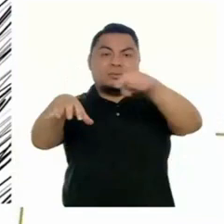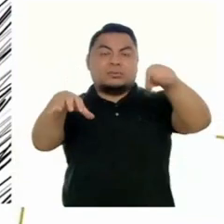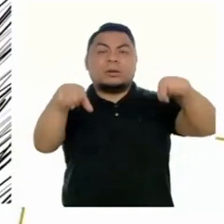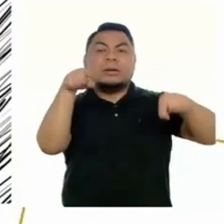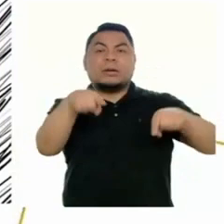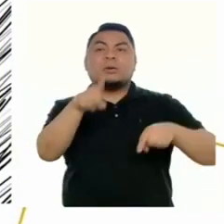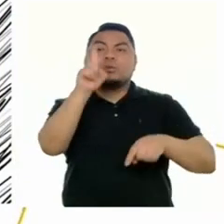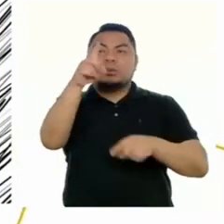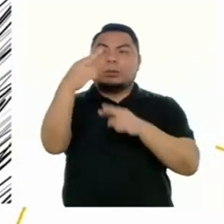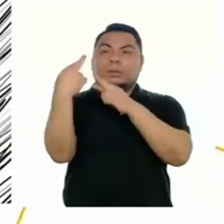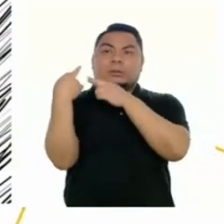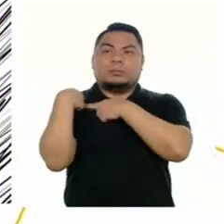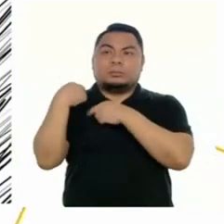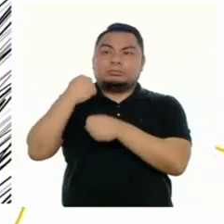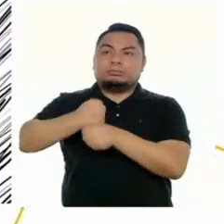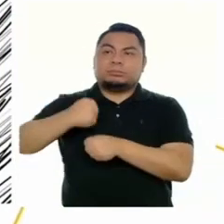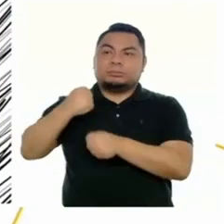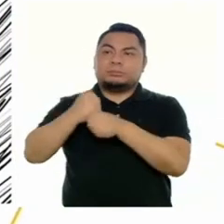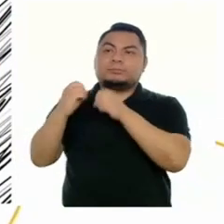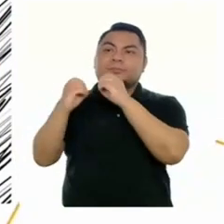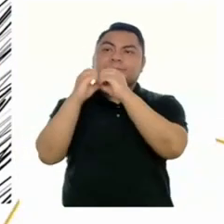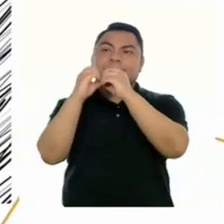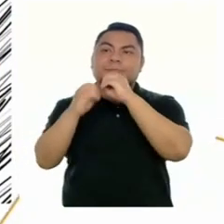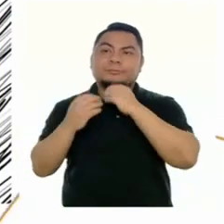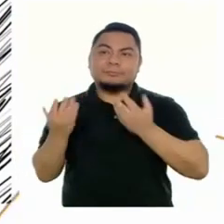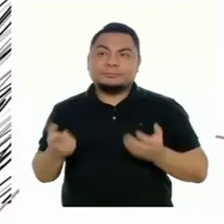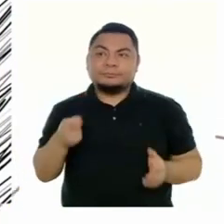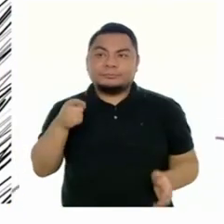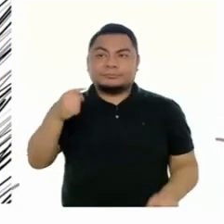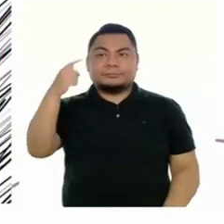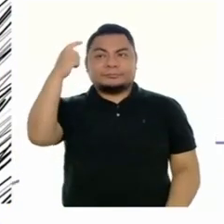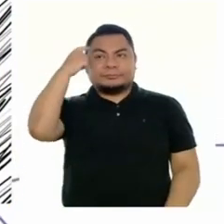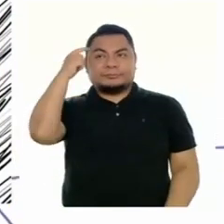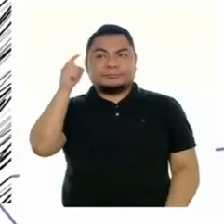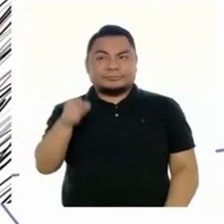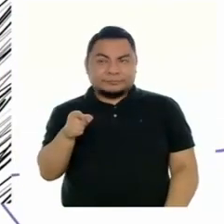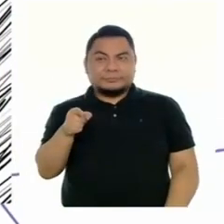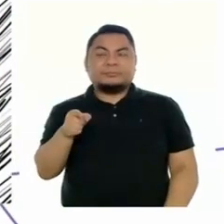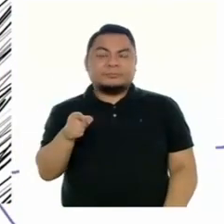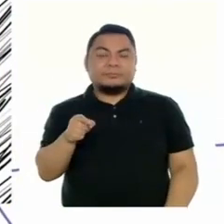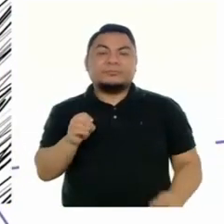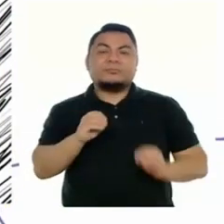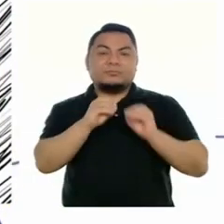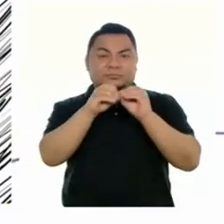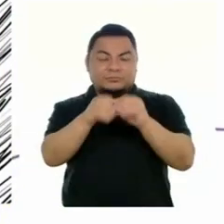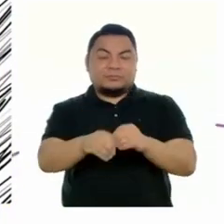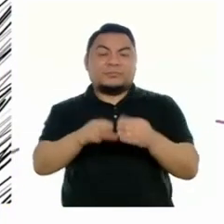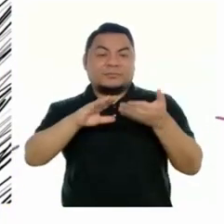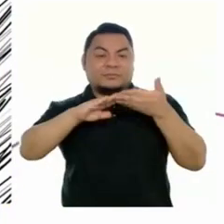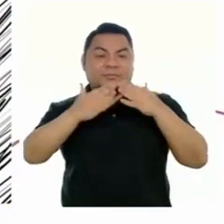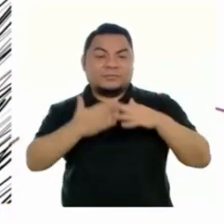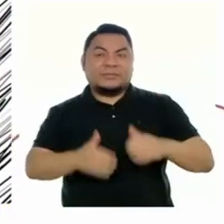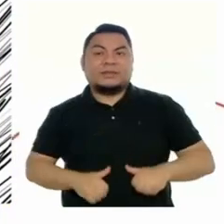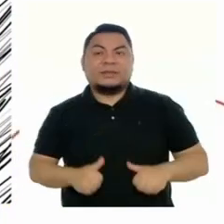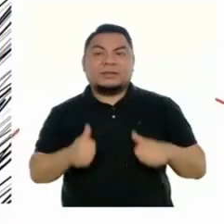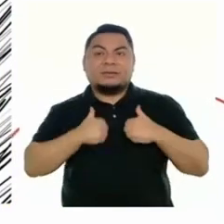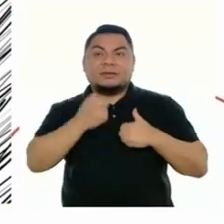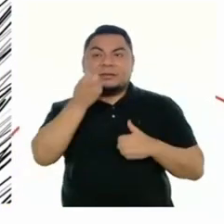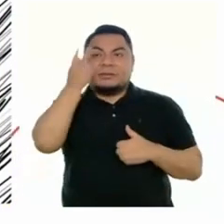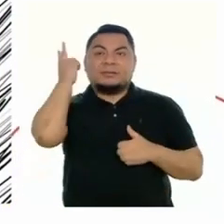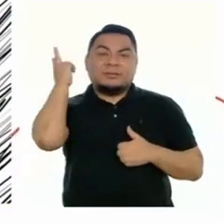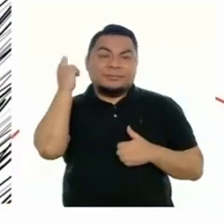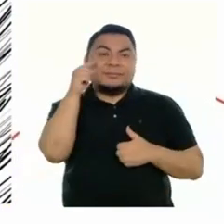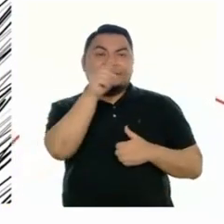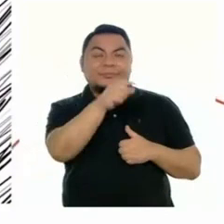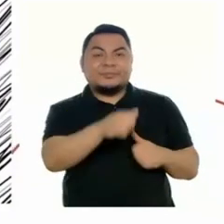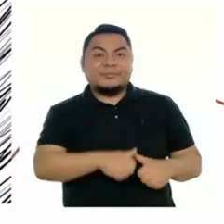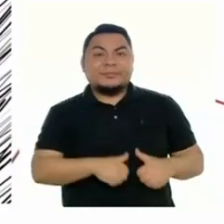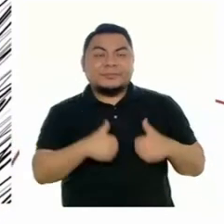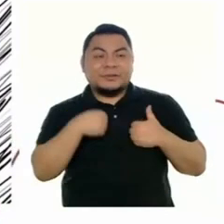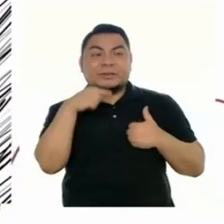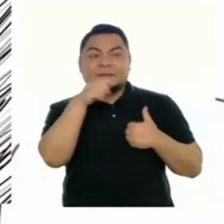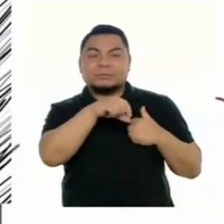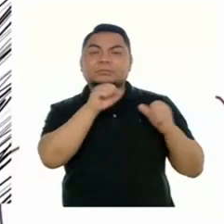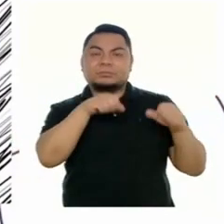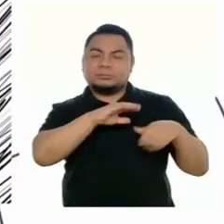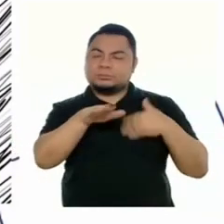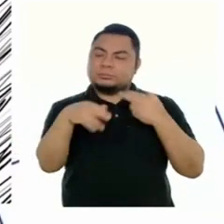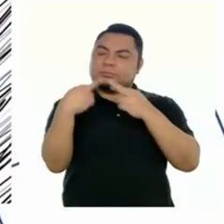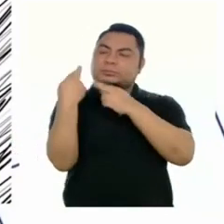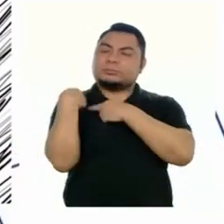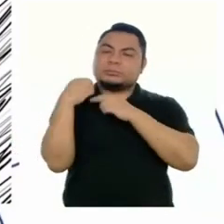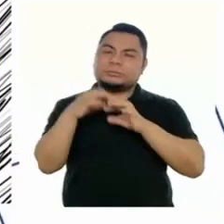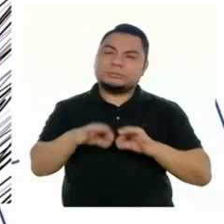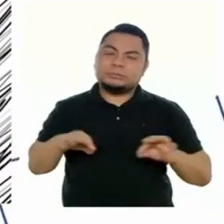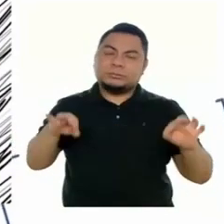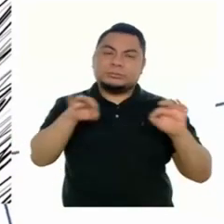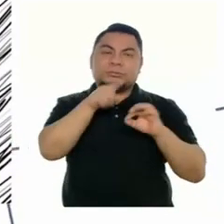su adecuada gestión. Una de estas categorías son las que habitan las comunidades nativas y campesinas, las cuales cumplen un